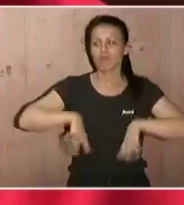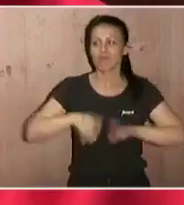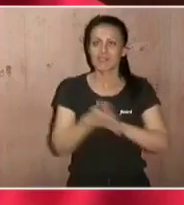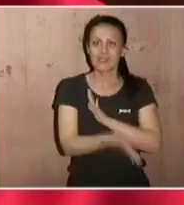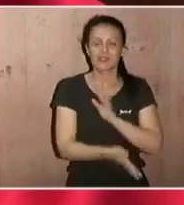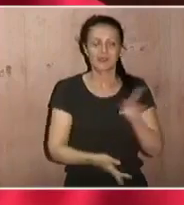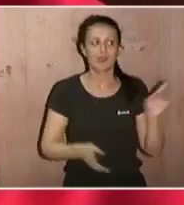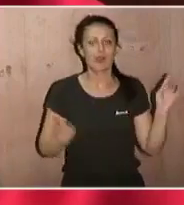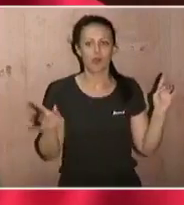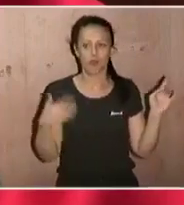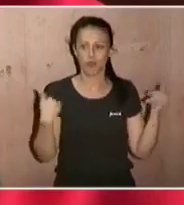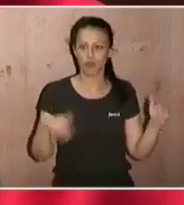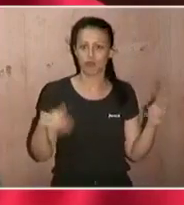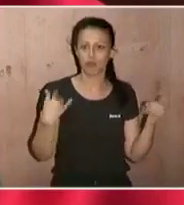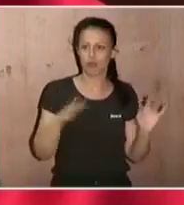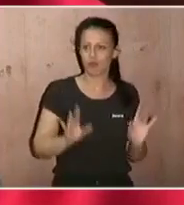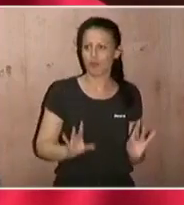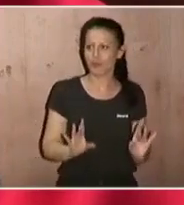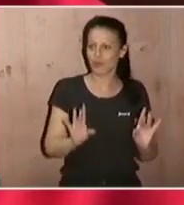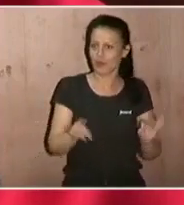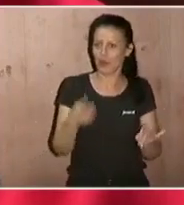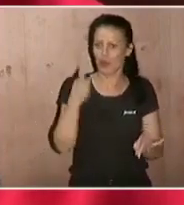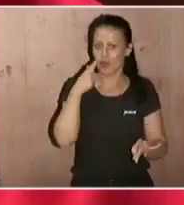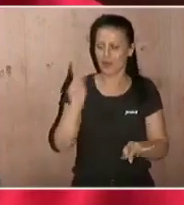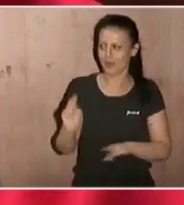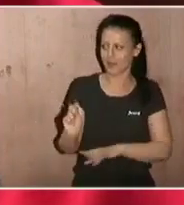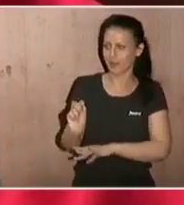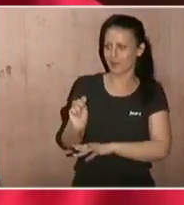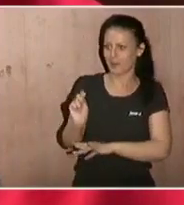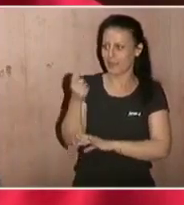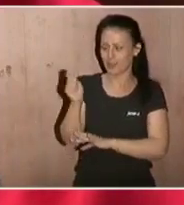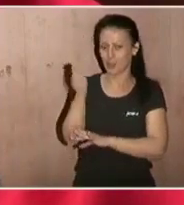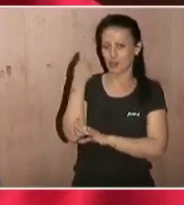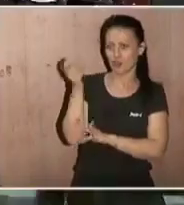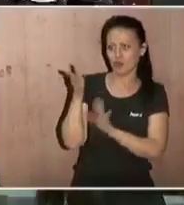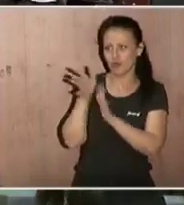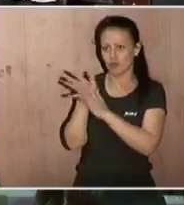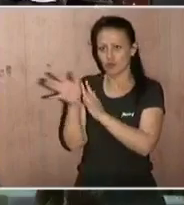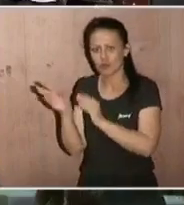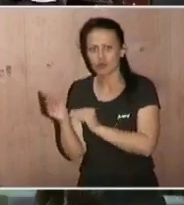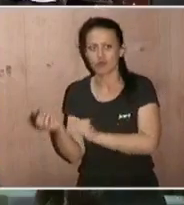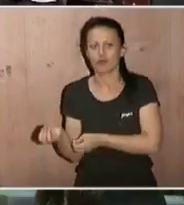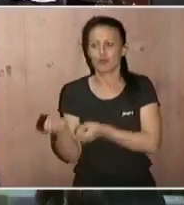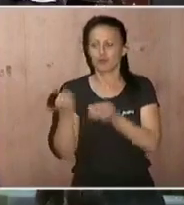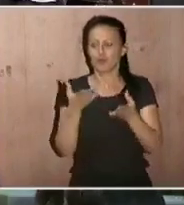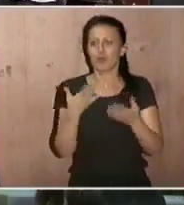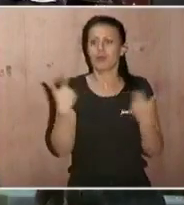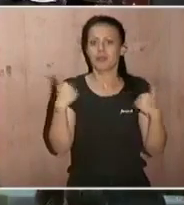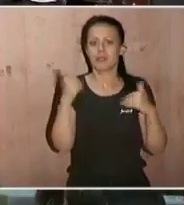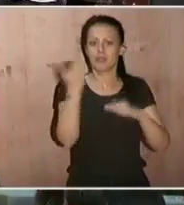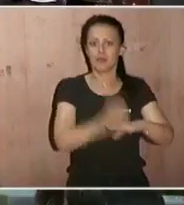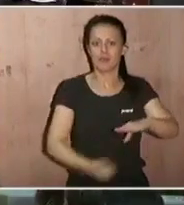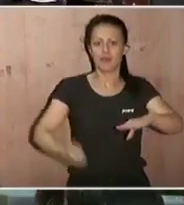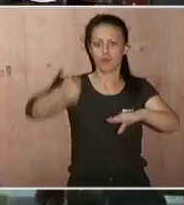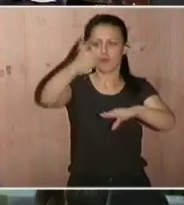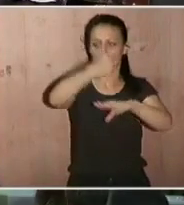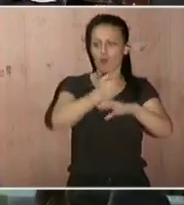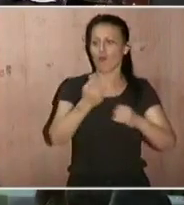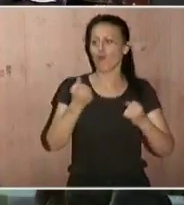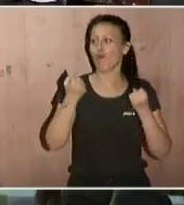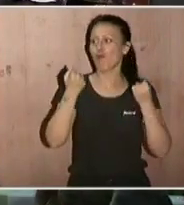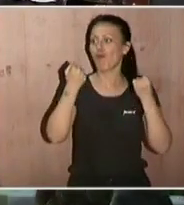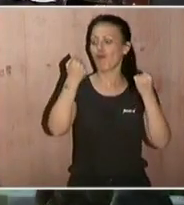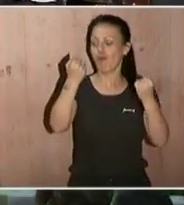supone seleccionar los méritos que avalan al candidato para hacerse merecedor de la más alta distinción académica